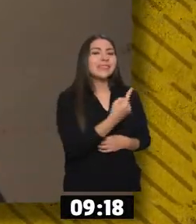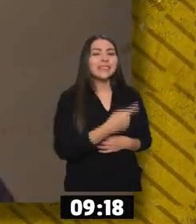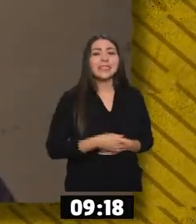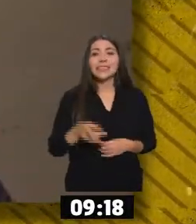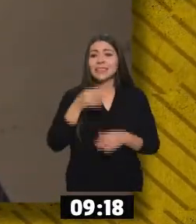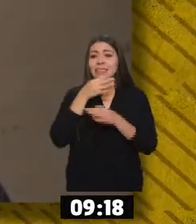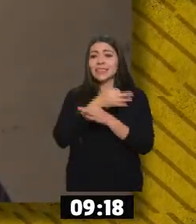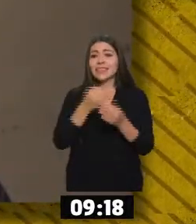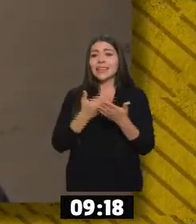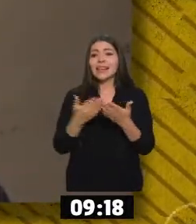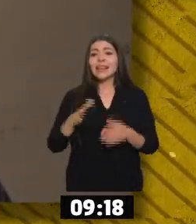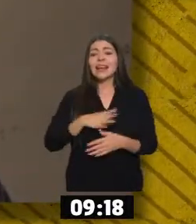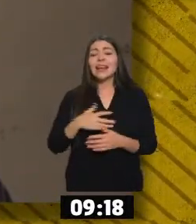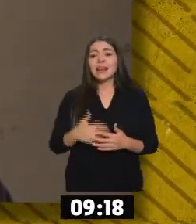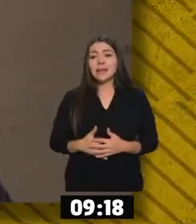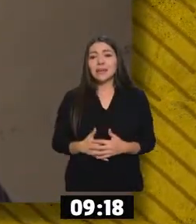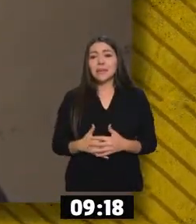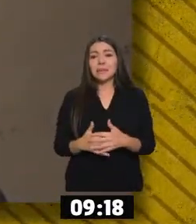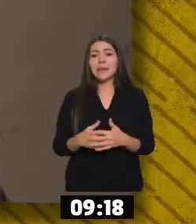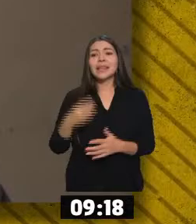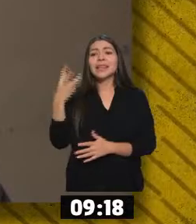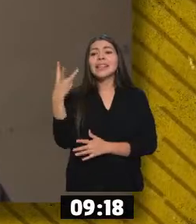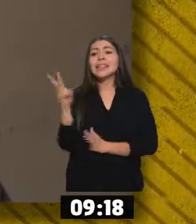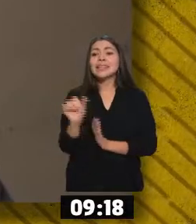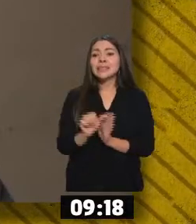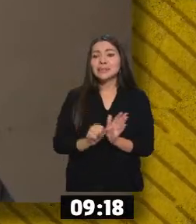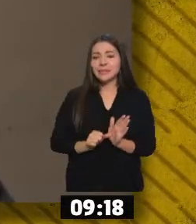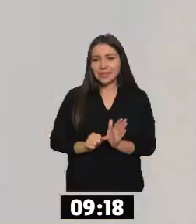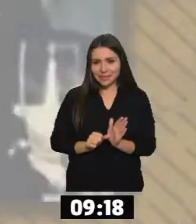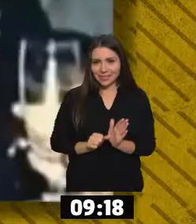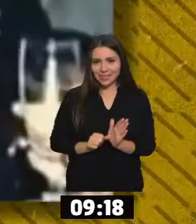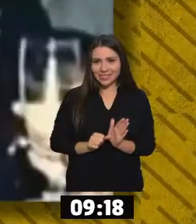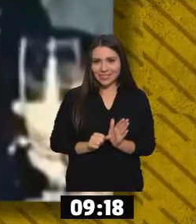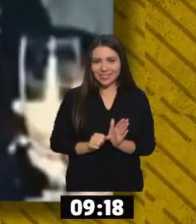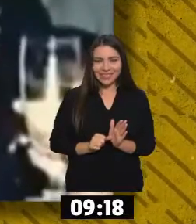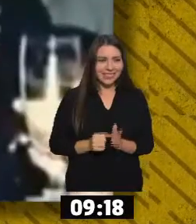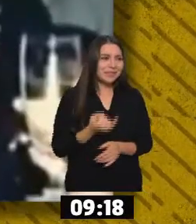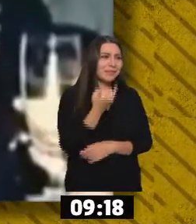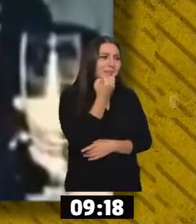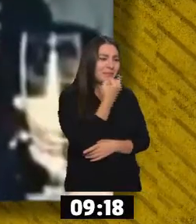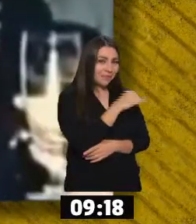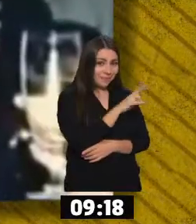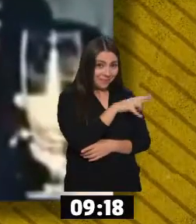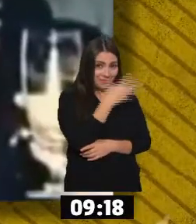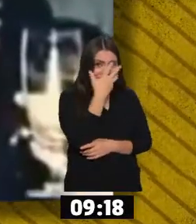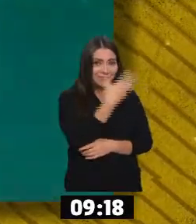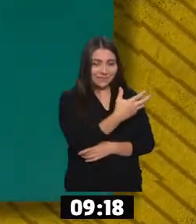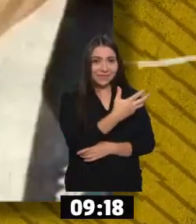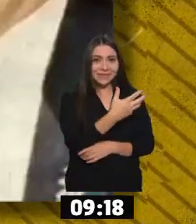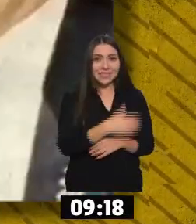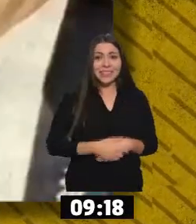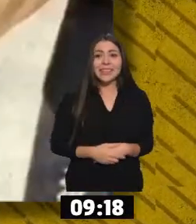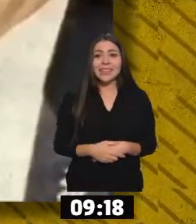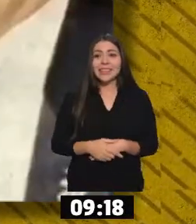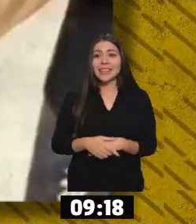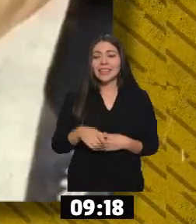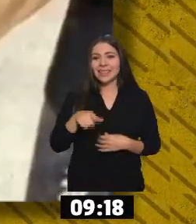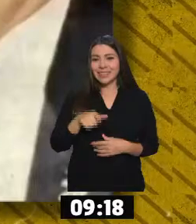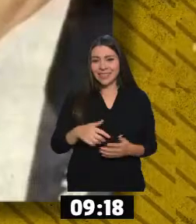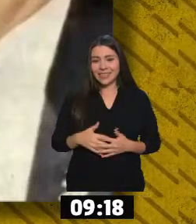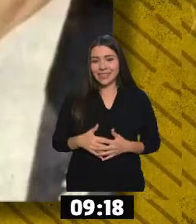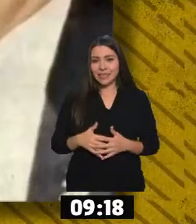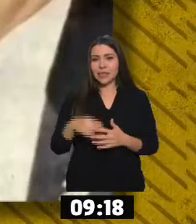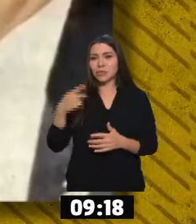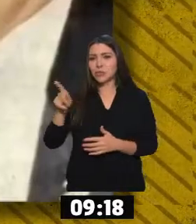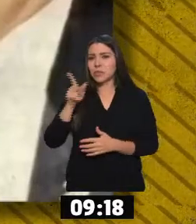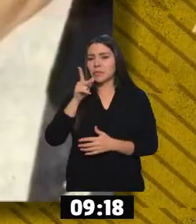que tiene 3 meses de embarazo. No, ¿en serio? El papá del bebé, que por cierto no se ha